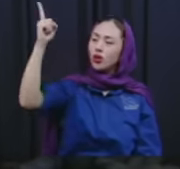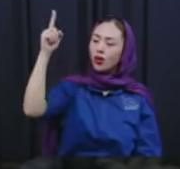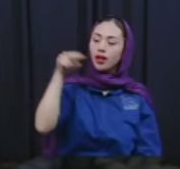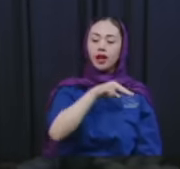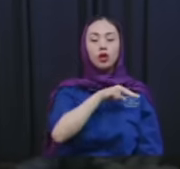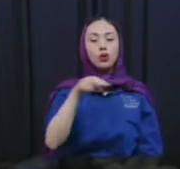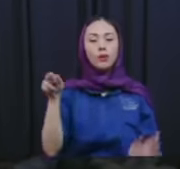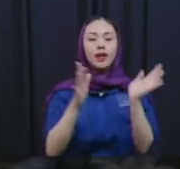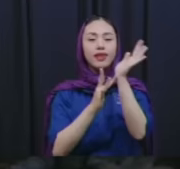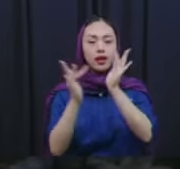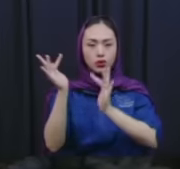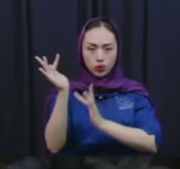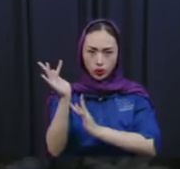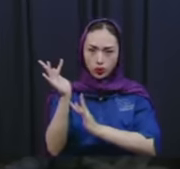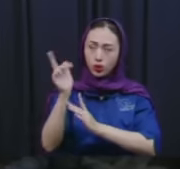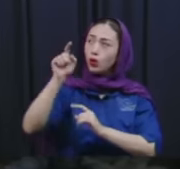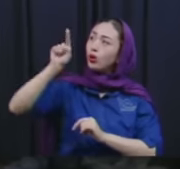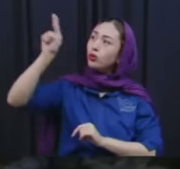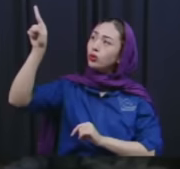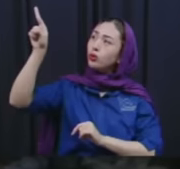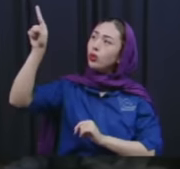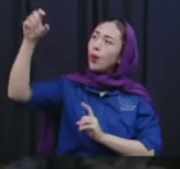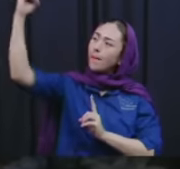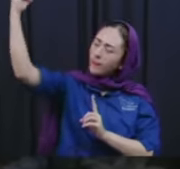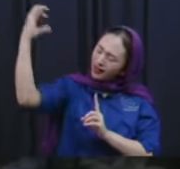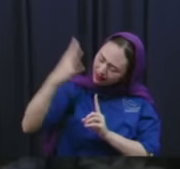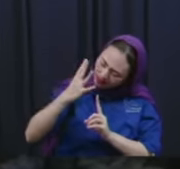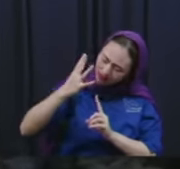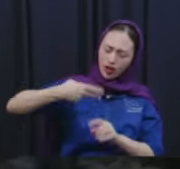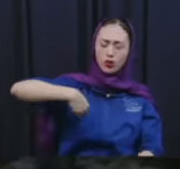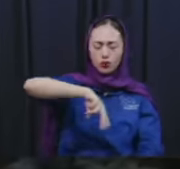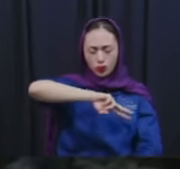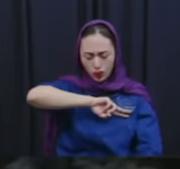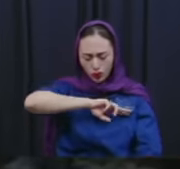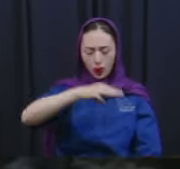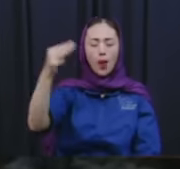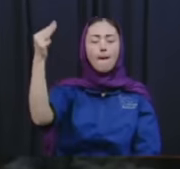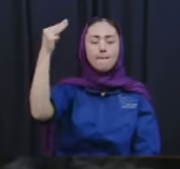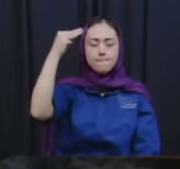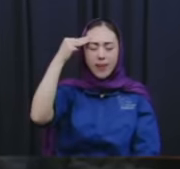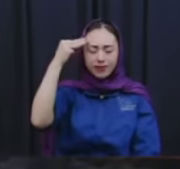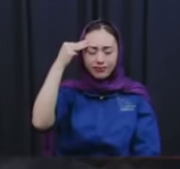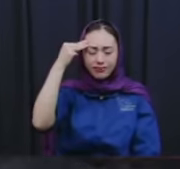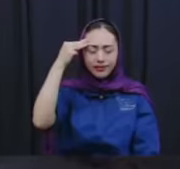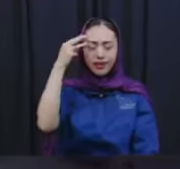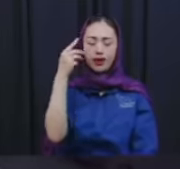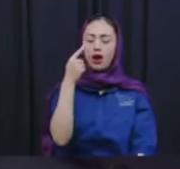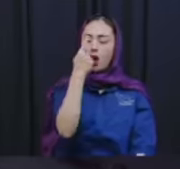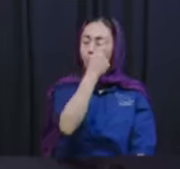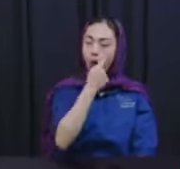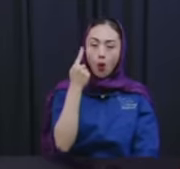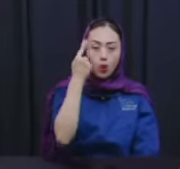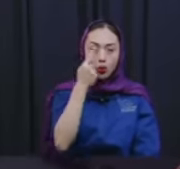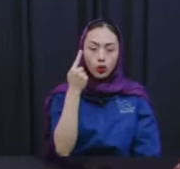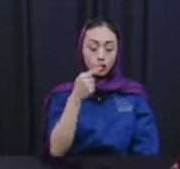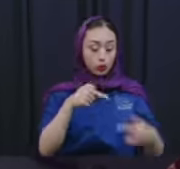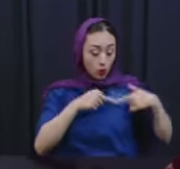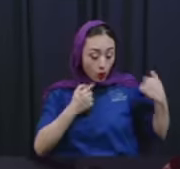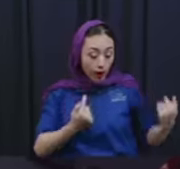nombre de Jesús bendícenos por favor abriendo nuestra mente ojos corazón boca